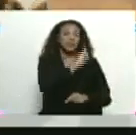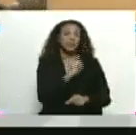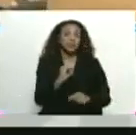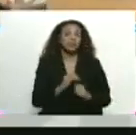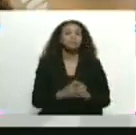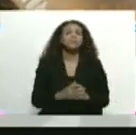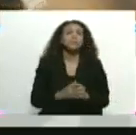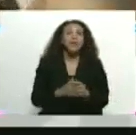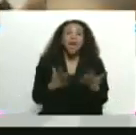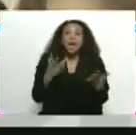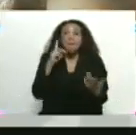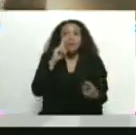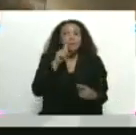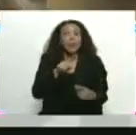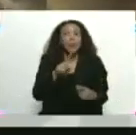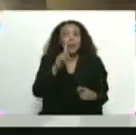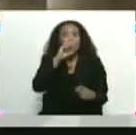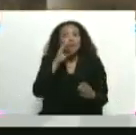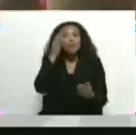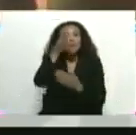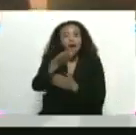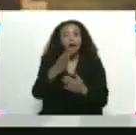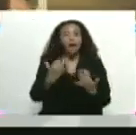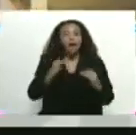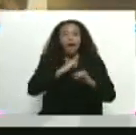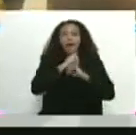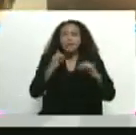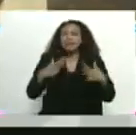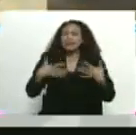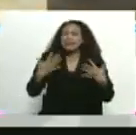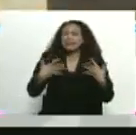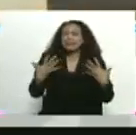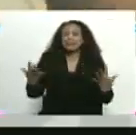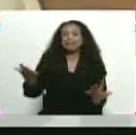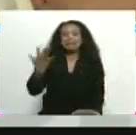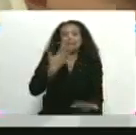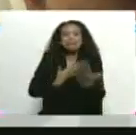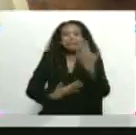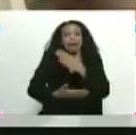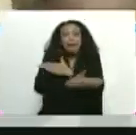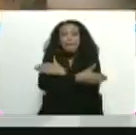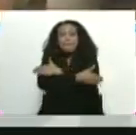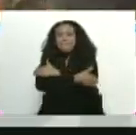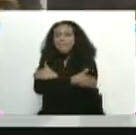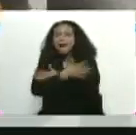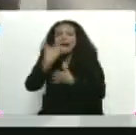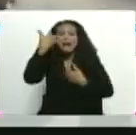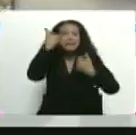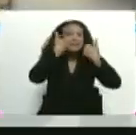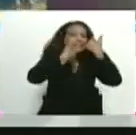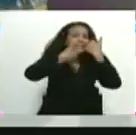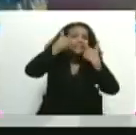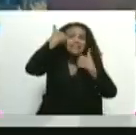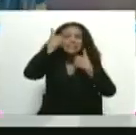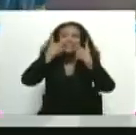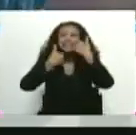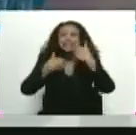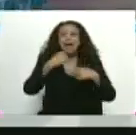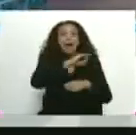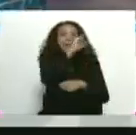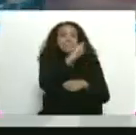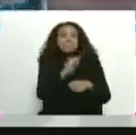Y me dio mucha alegría ir y recibir el amor del pueblo